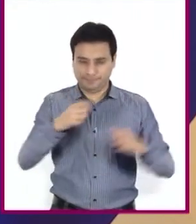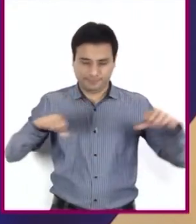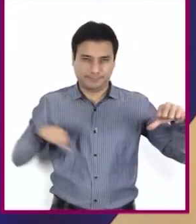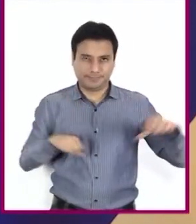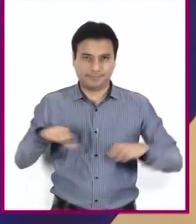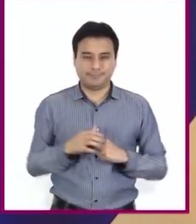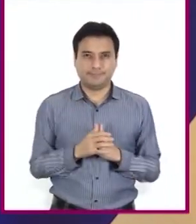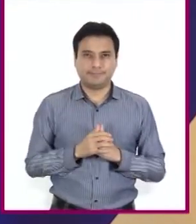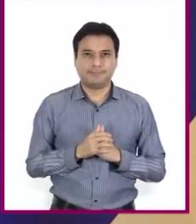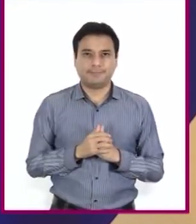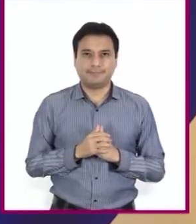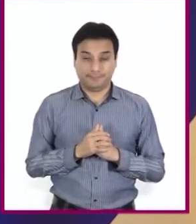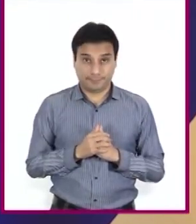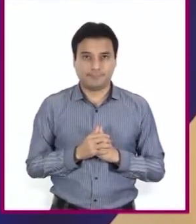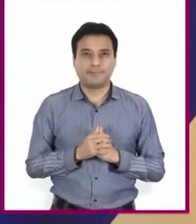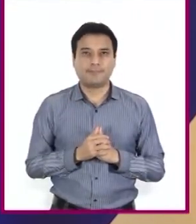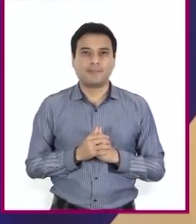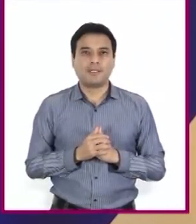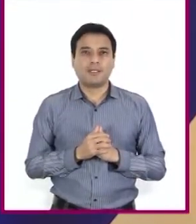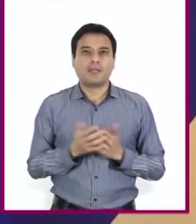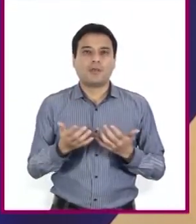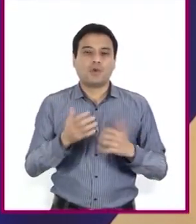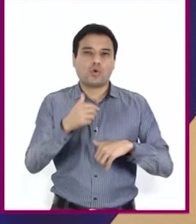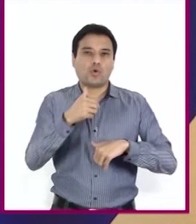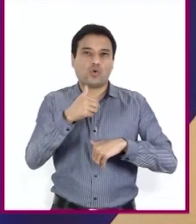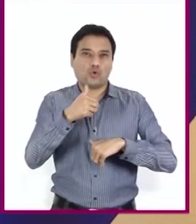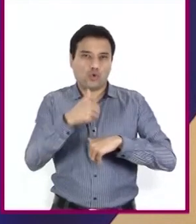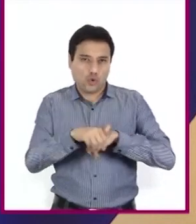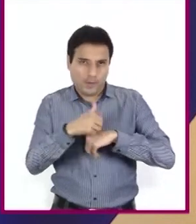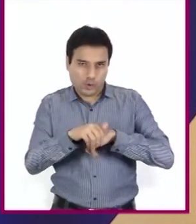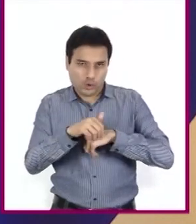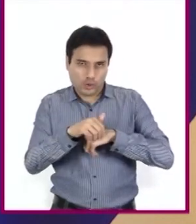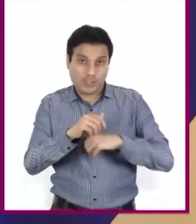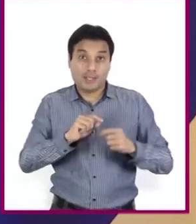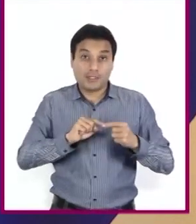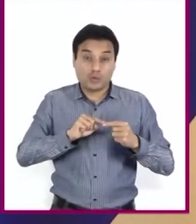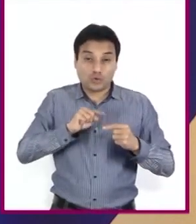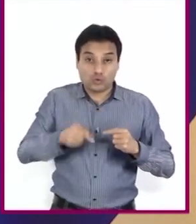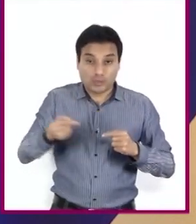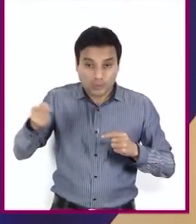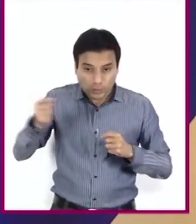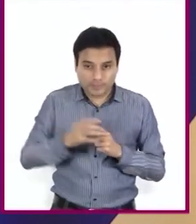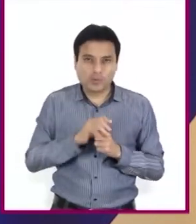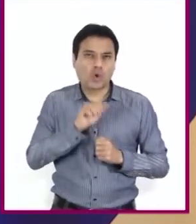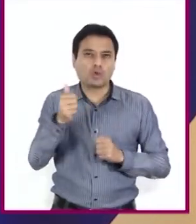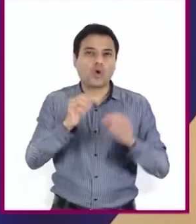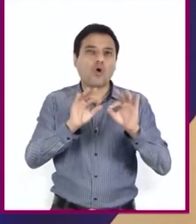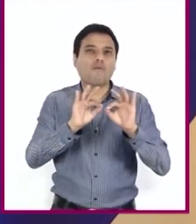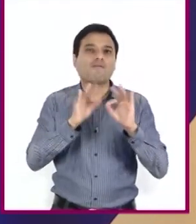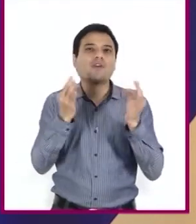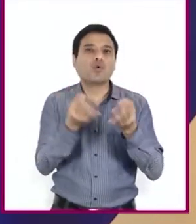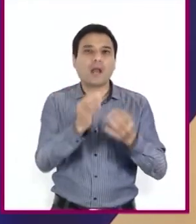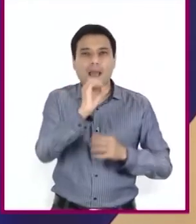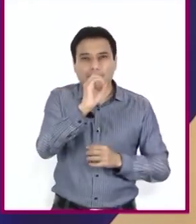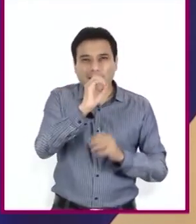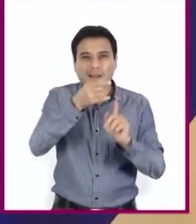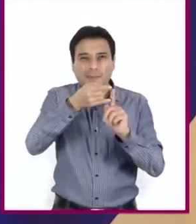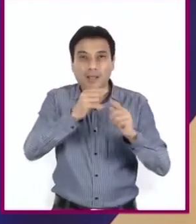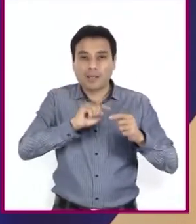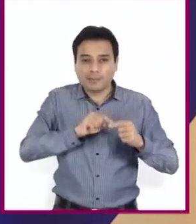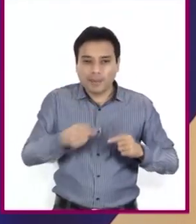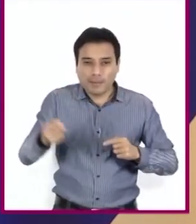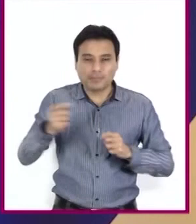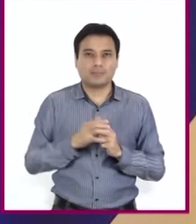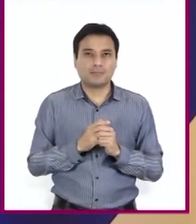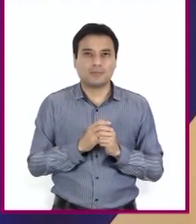diferencia entre una sucesión geométrica y una sucesión aritmética. ¿En qué consiste la sucesión de Fibonacci?